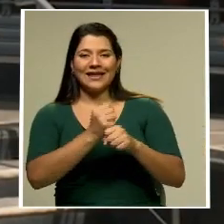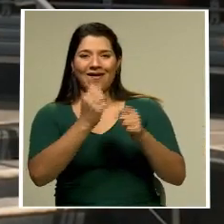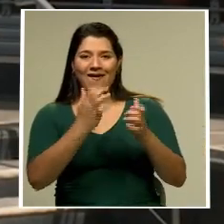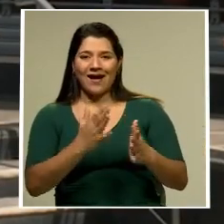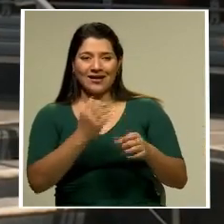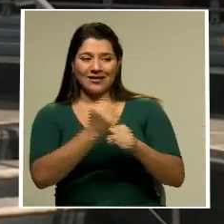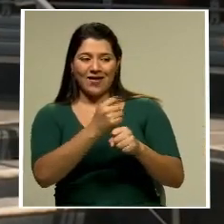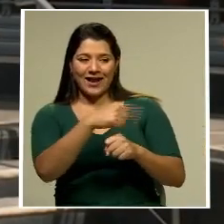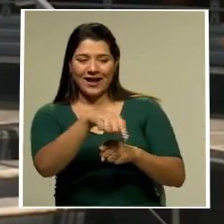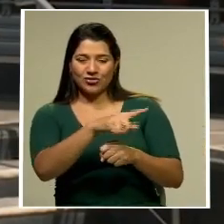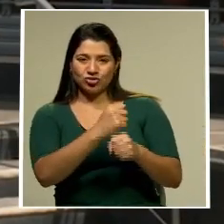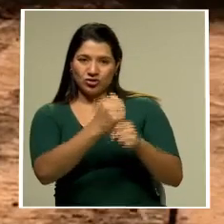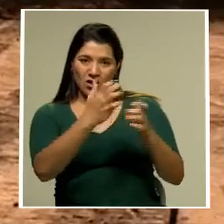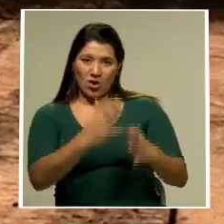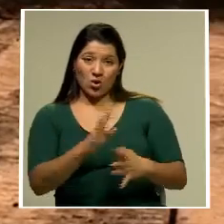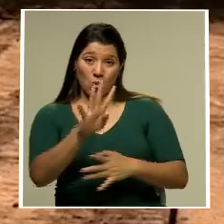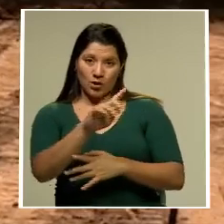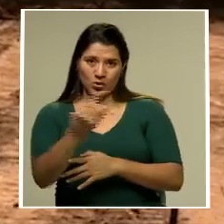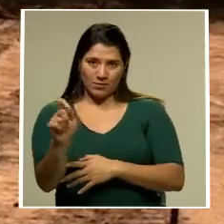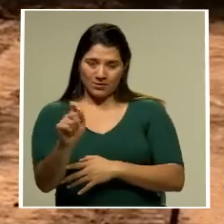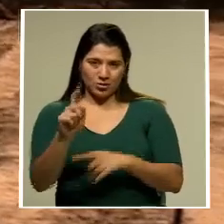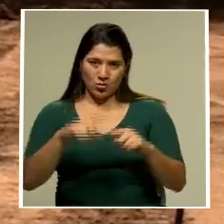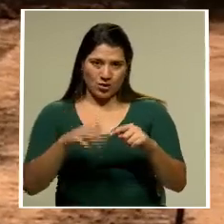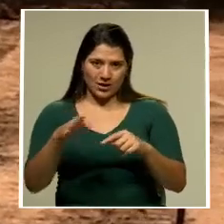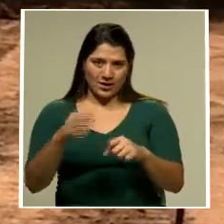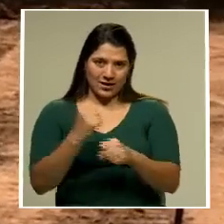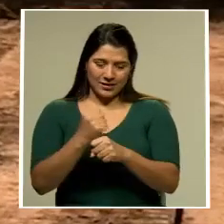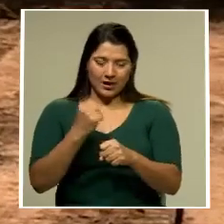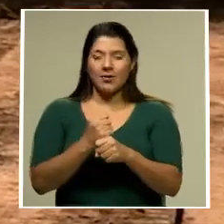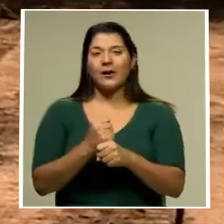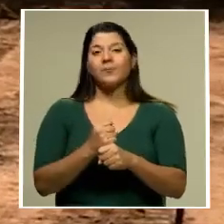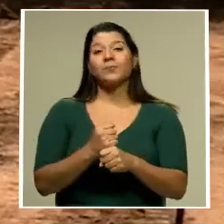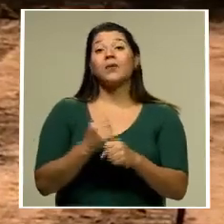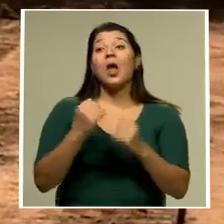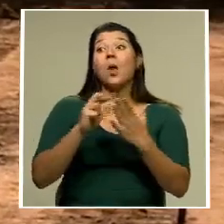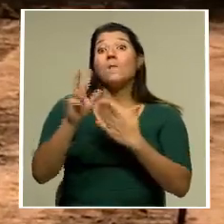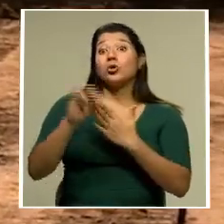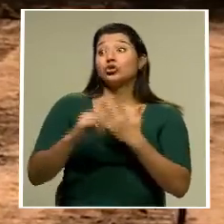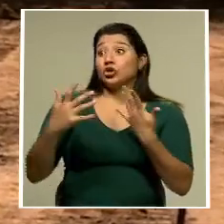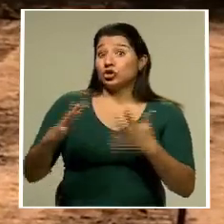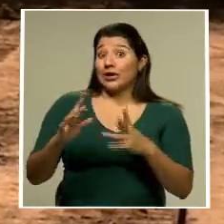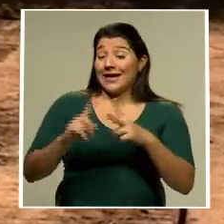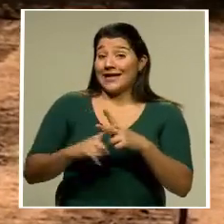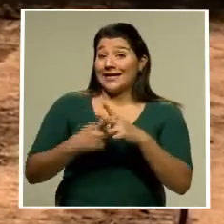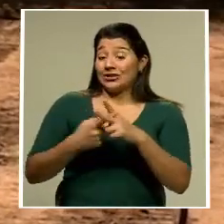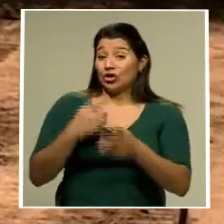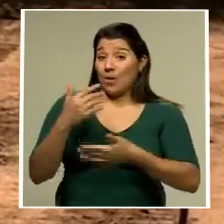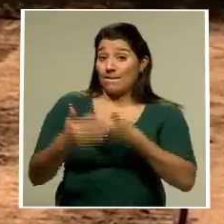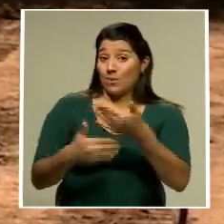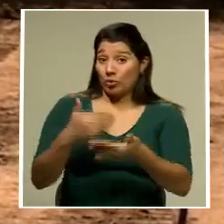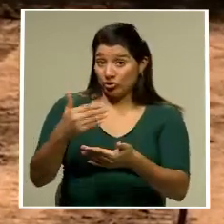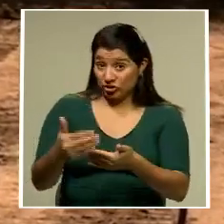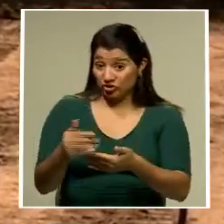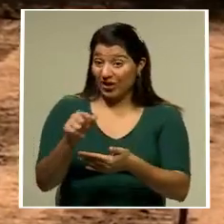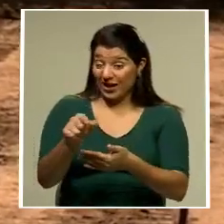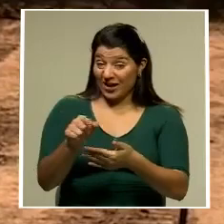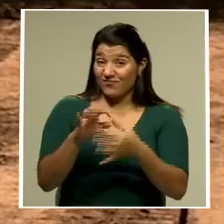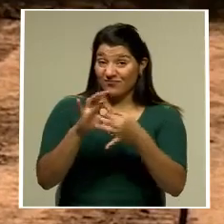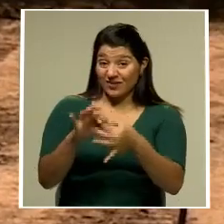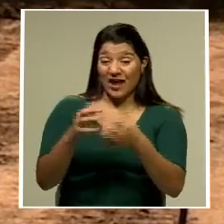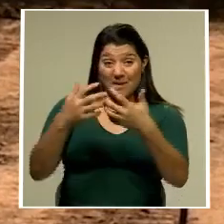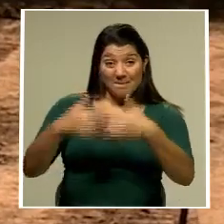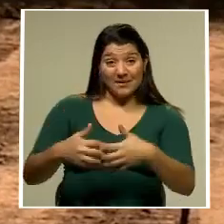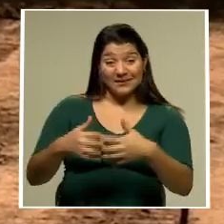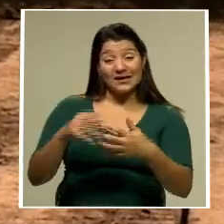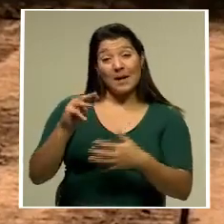involucrados por un periodo de 4 meses. Las obras de carretera que ya están en pie, en las cuales figuran empresas relacionadas con el caso Cochinilla,